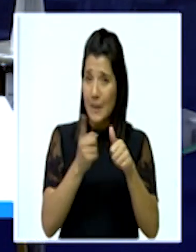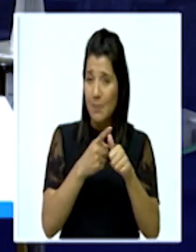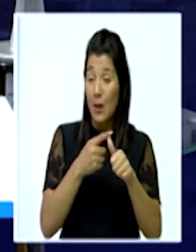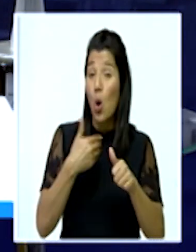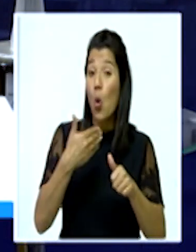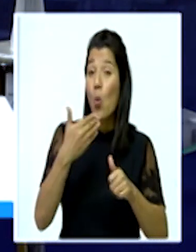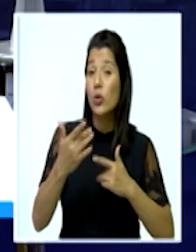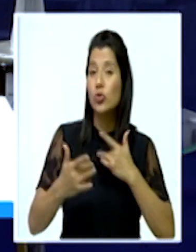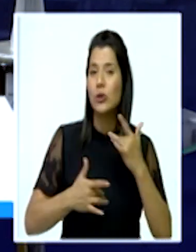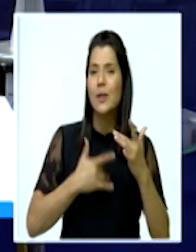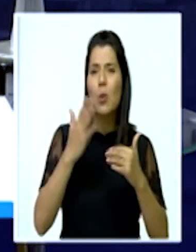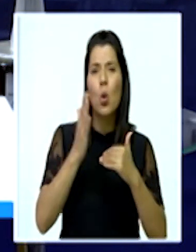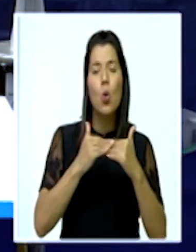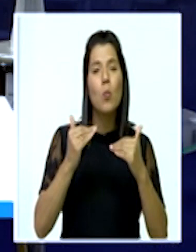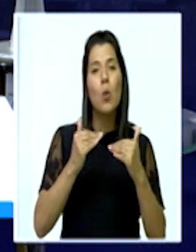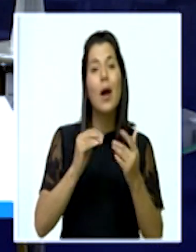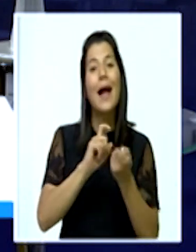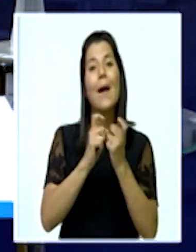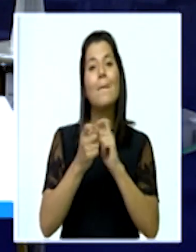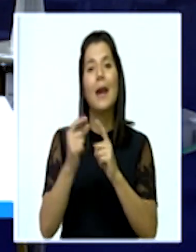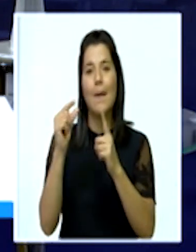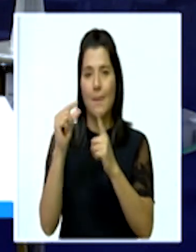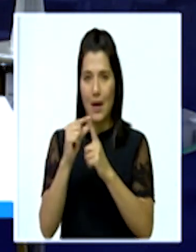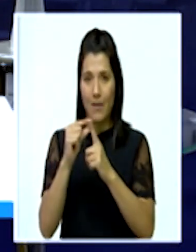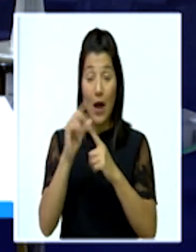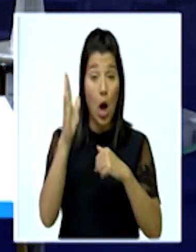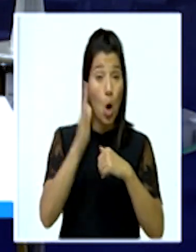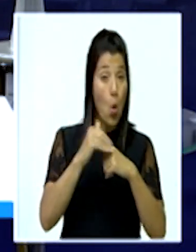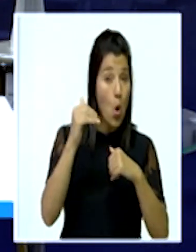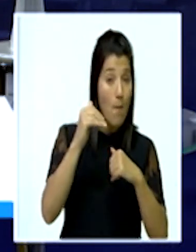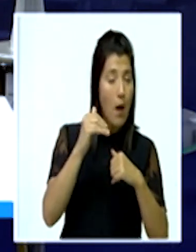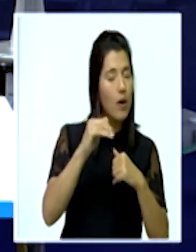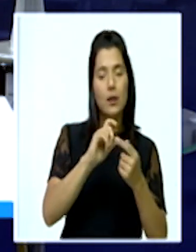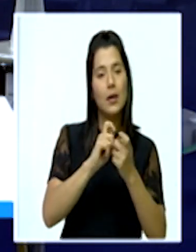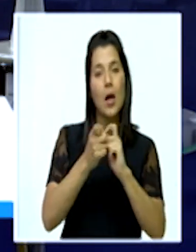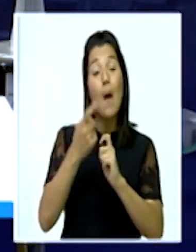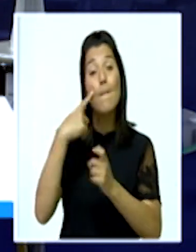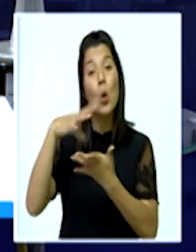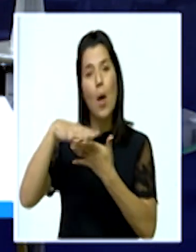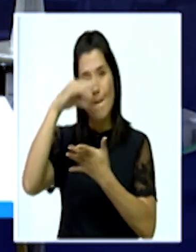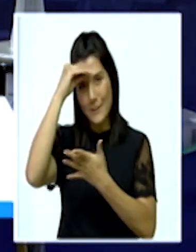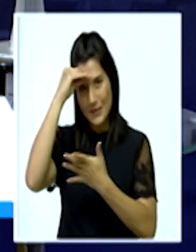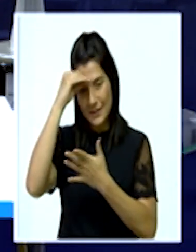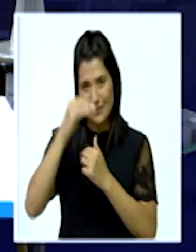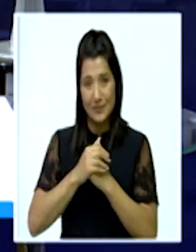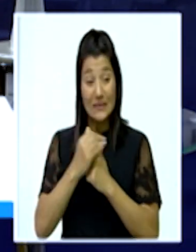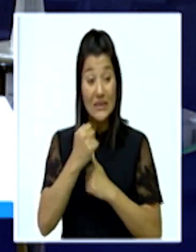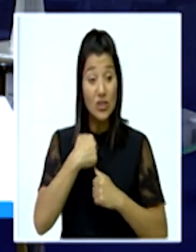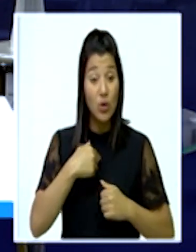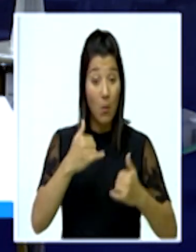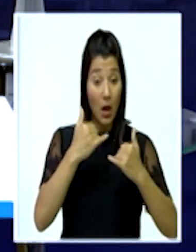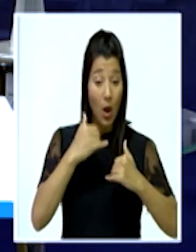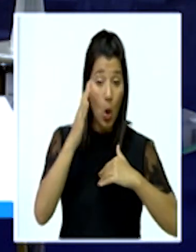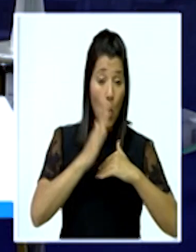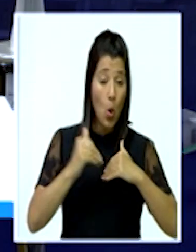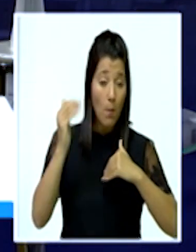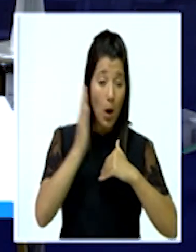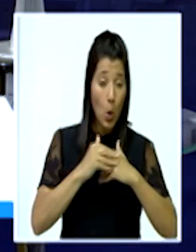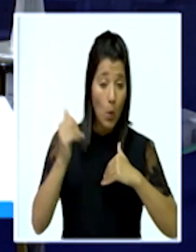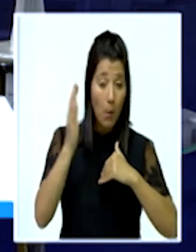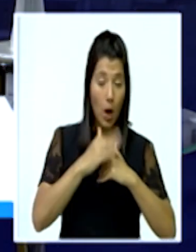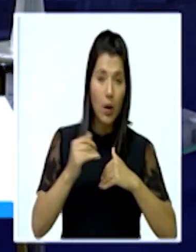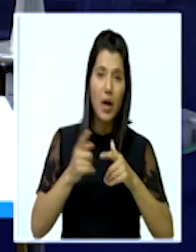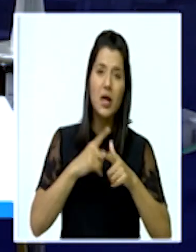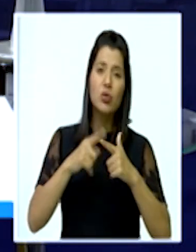culpa es cambiar la palabra culpa por aprendizaje. Porque si yo me quedo con el tema de la culpa, me siento en el banquillo